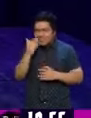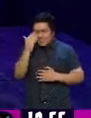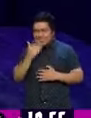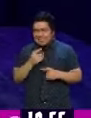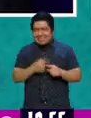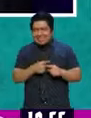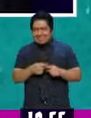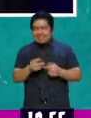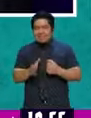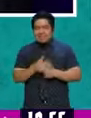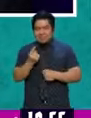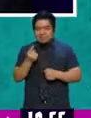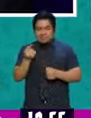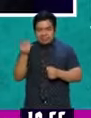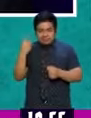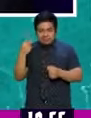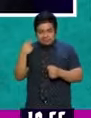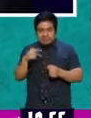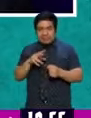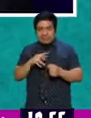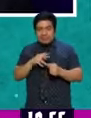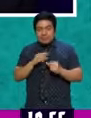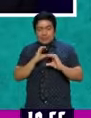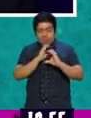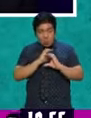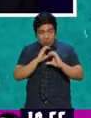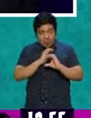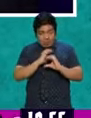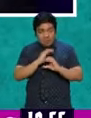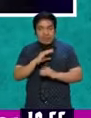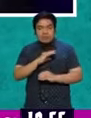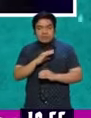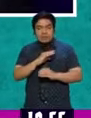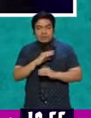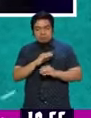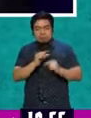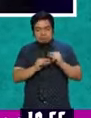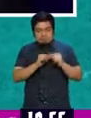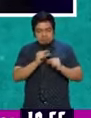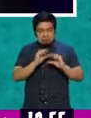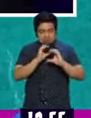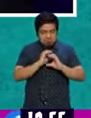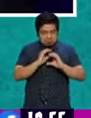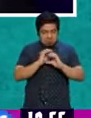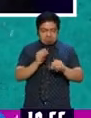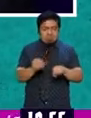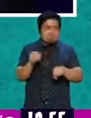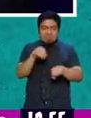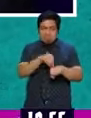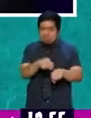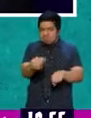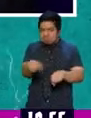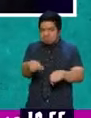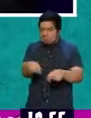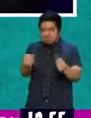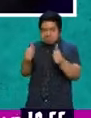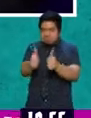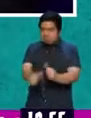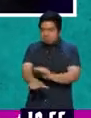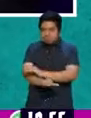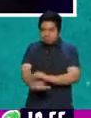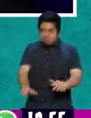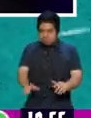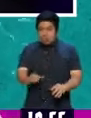Ah, pues es que ya tenía una canción que se llamaba Niña Zombie, se estaba armando. Y ya pues quedó. Sí, de ahí. Es